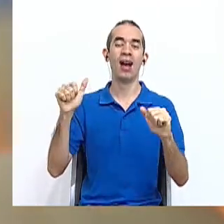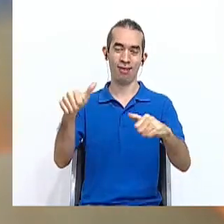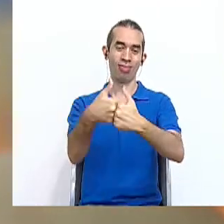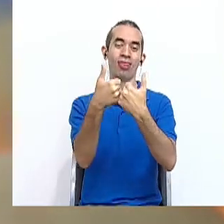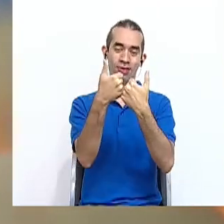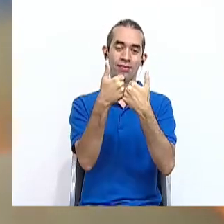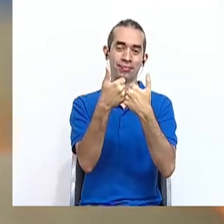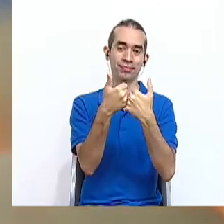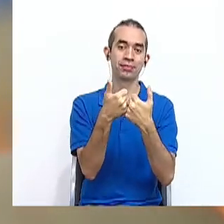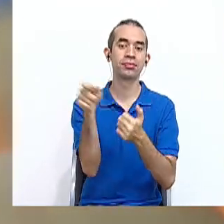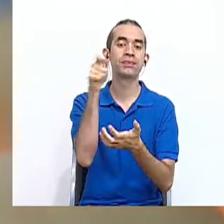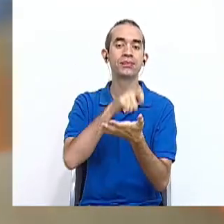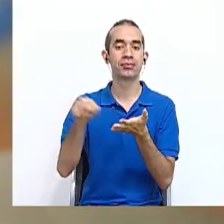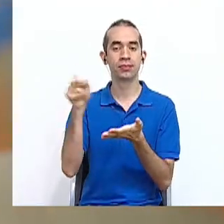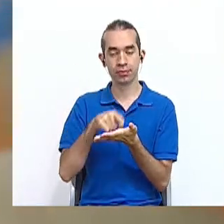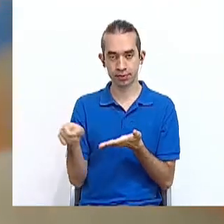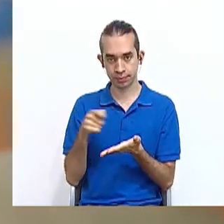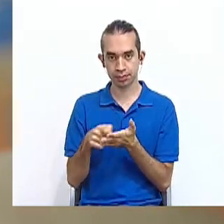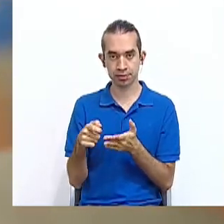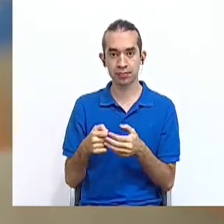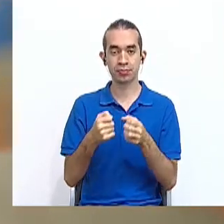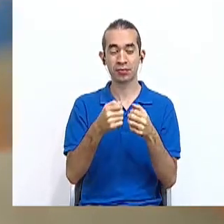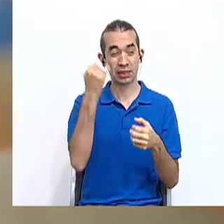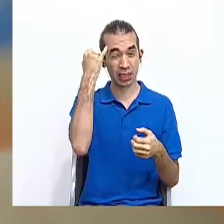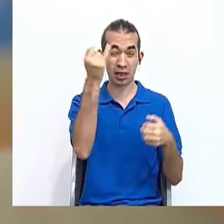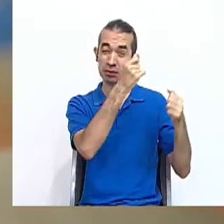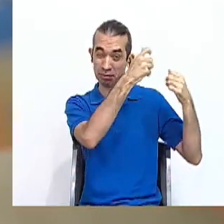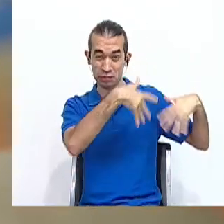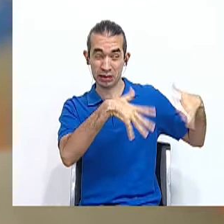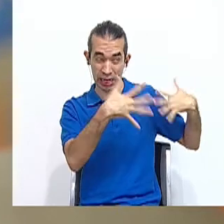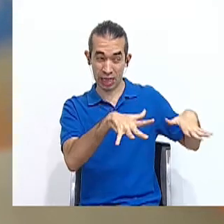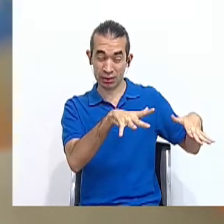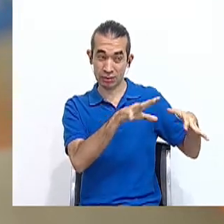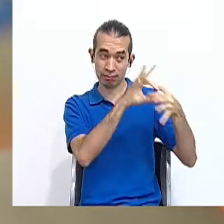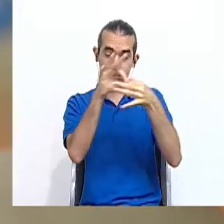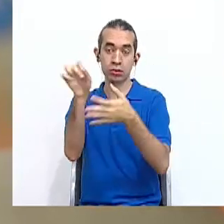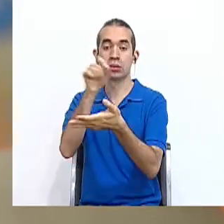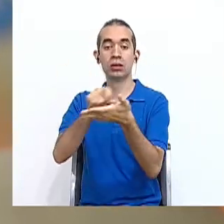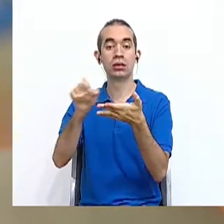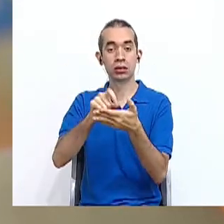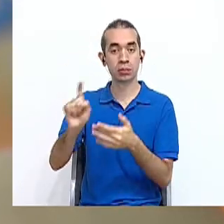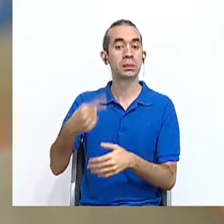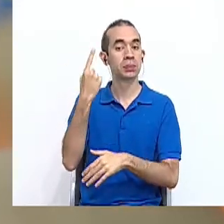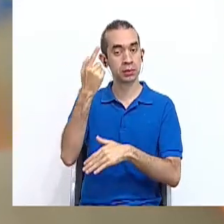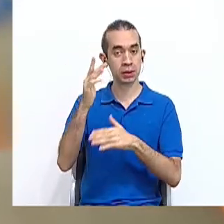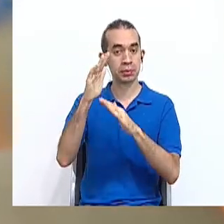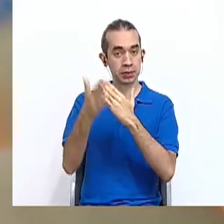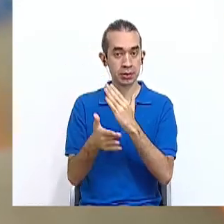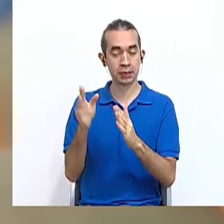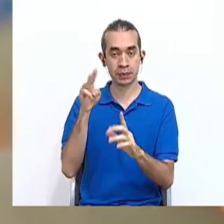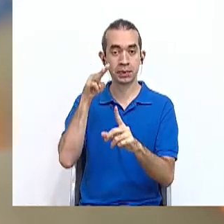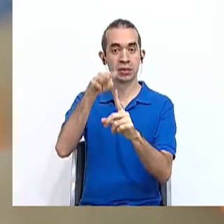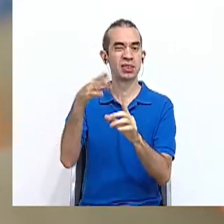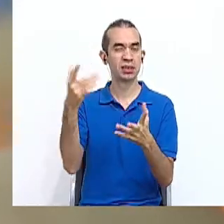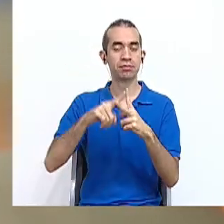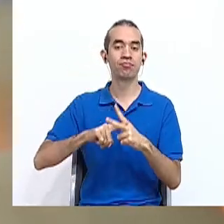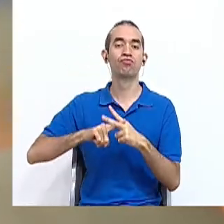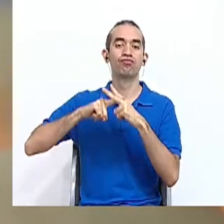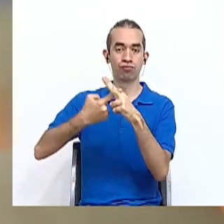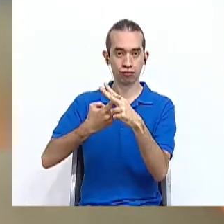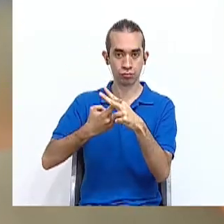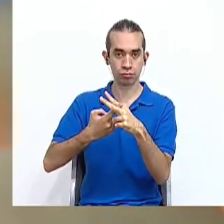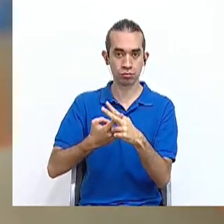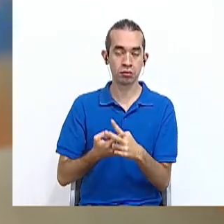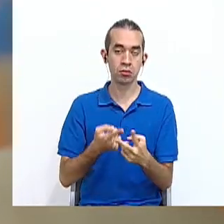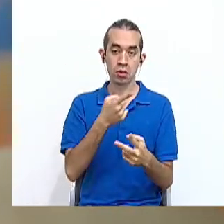semana. Escribir a partir del esquema de ideas que ya tenían la primera parte de un ensayo, la introducción.